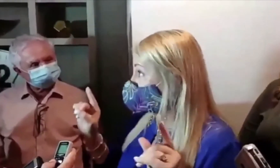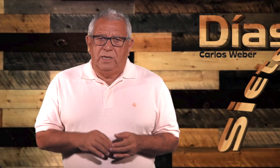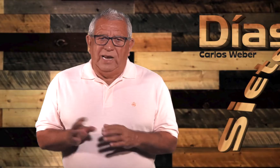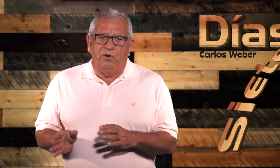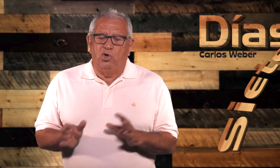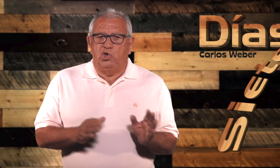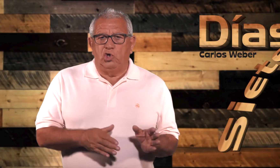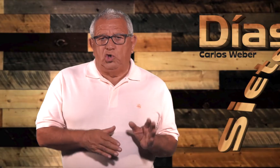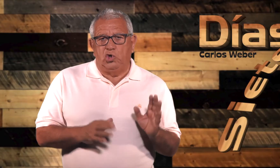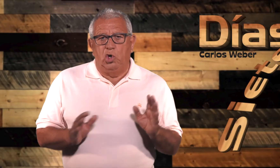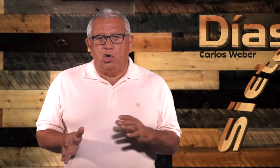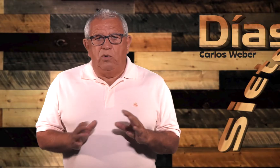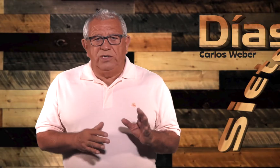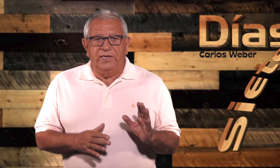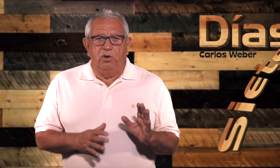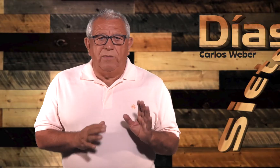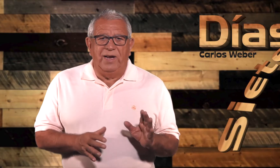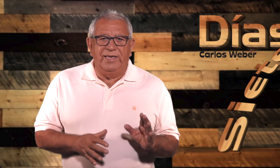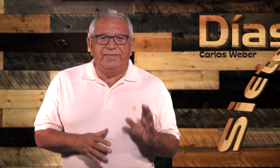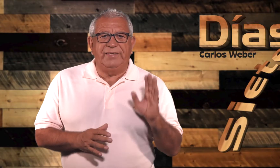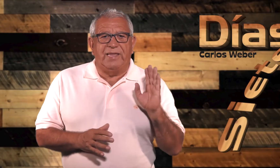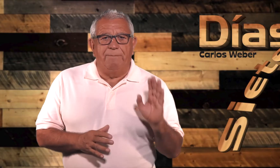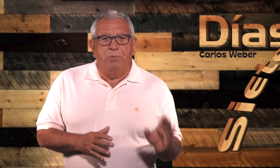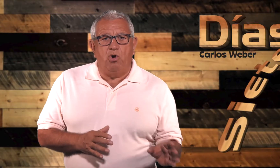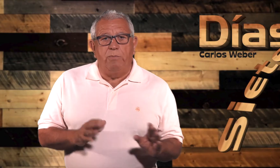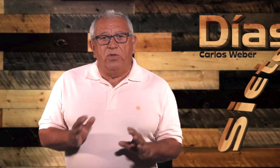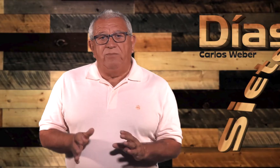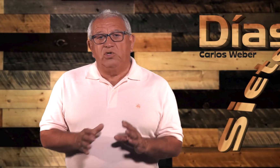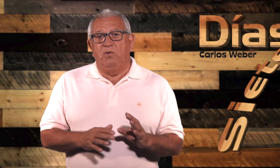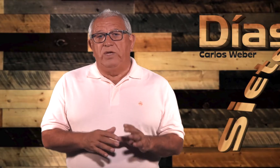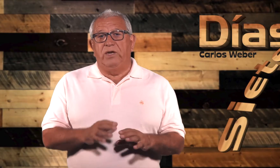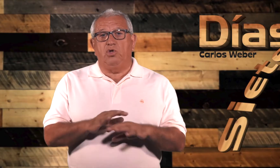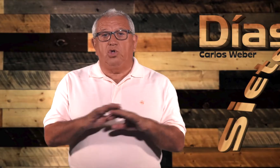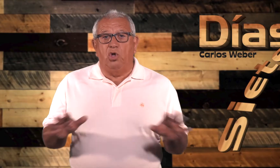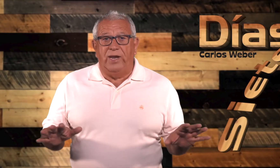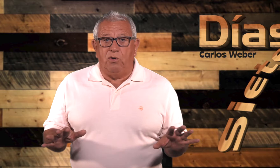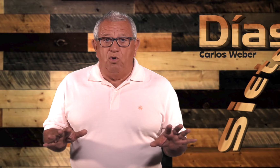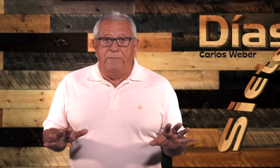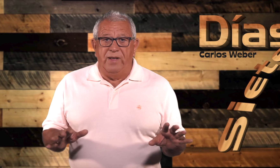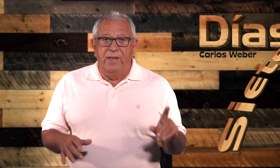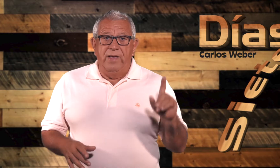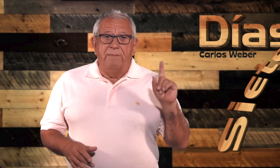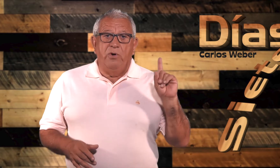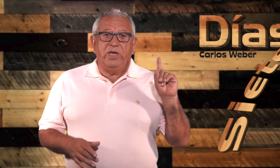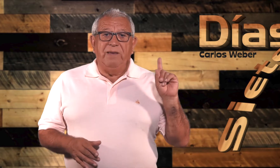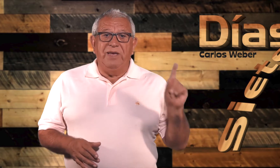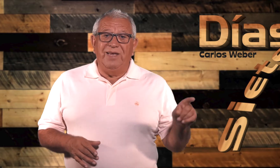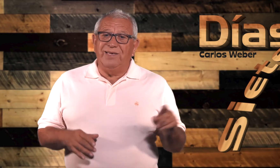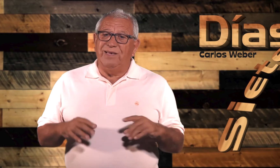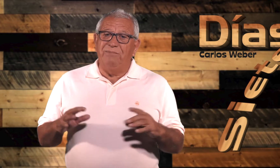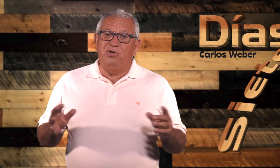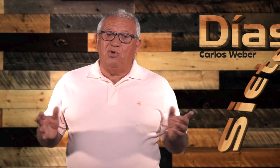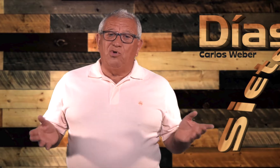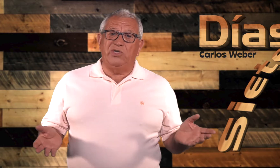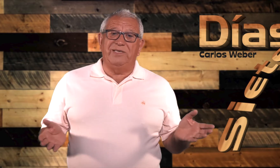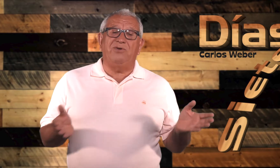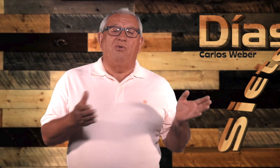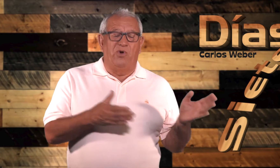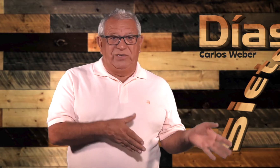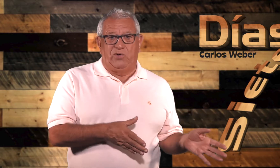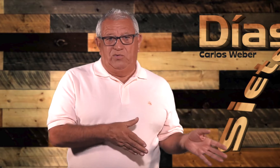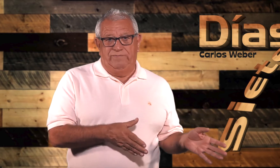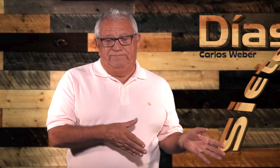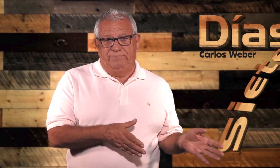claro nosotros los comunes y normales tampoco podemos eludir toda la culpa porque mire que se han visto cosas